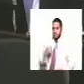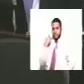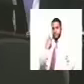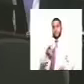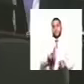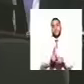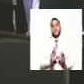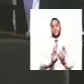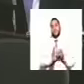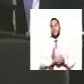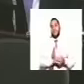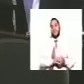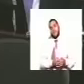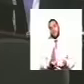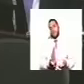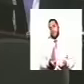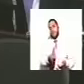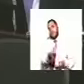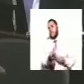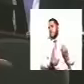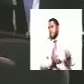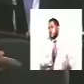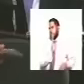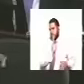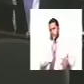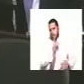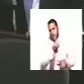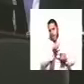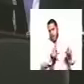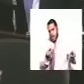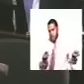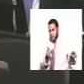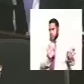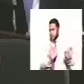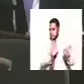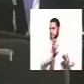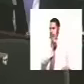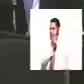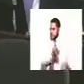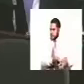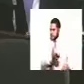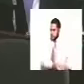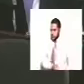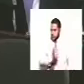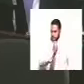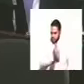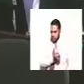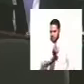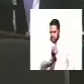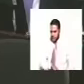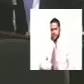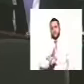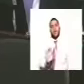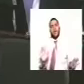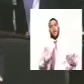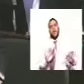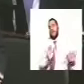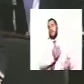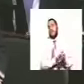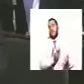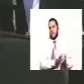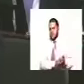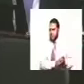indulto ni amnistía y no se podía a los delincuentes de alta peligrosidad y a los delitos